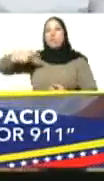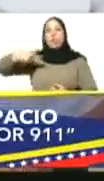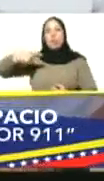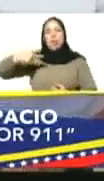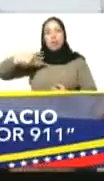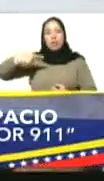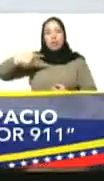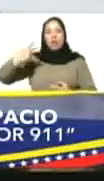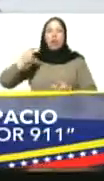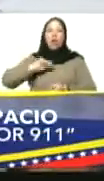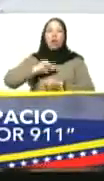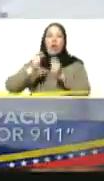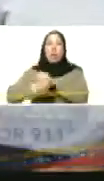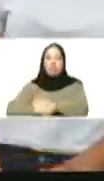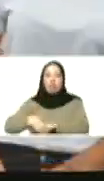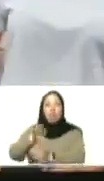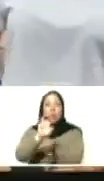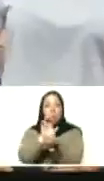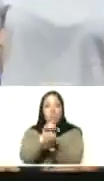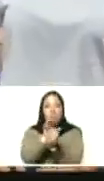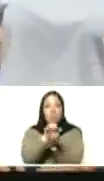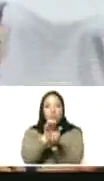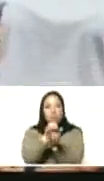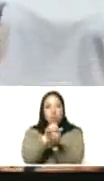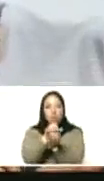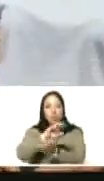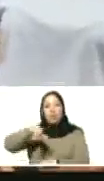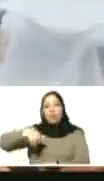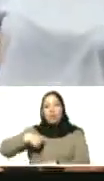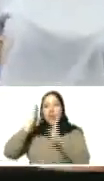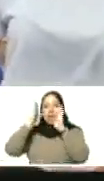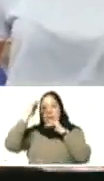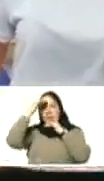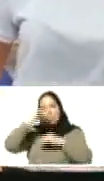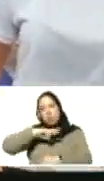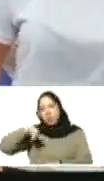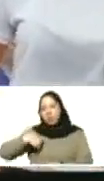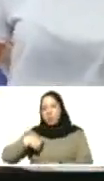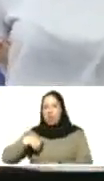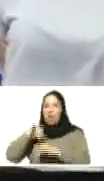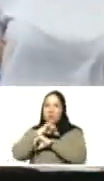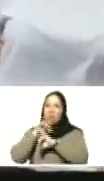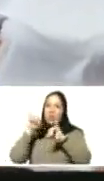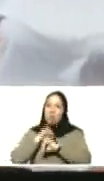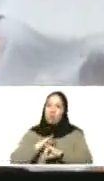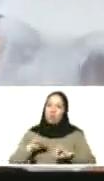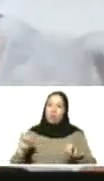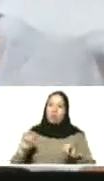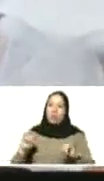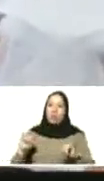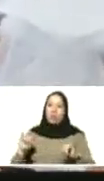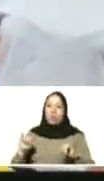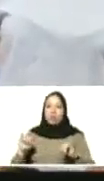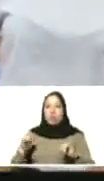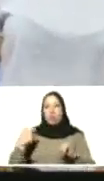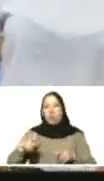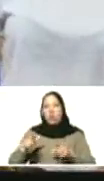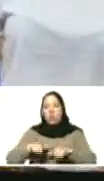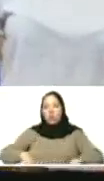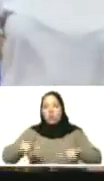Esparta. Agradecida con toda la atención que han tenido con nosotros y muy feliz por los